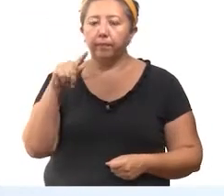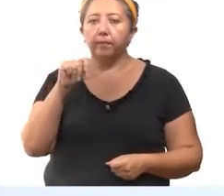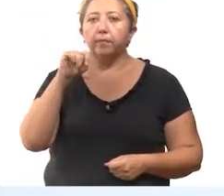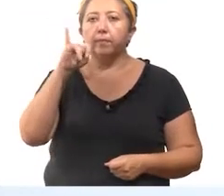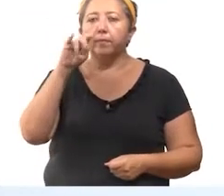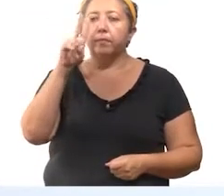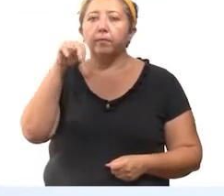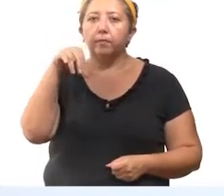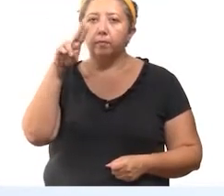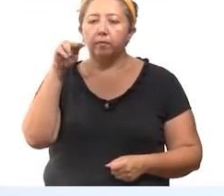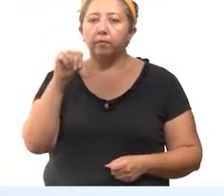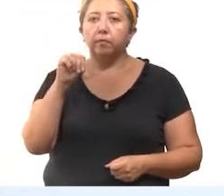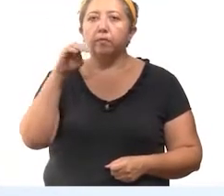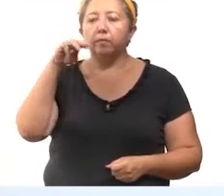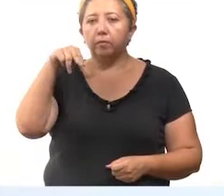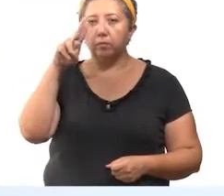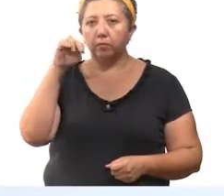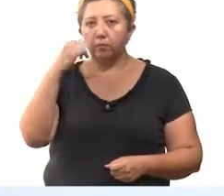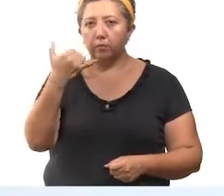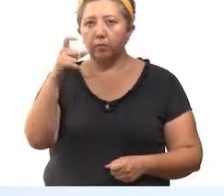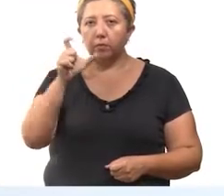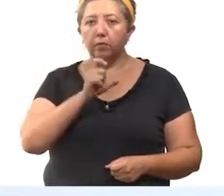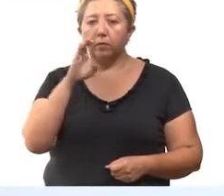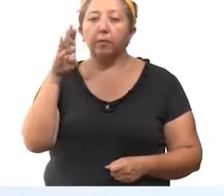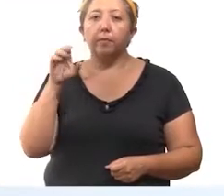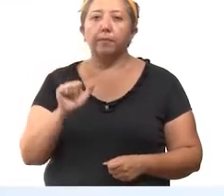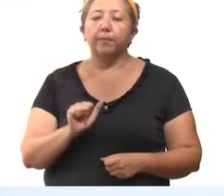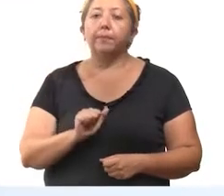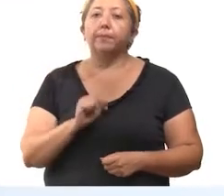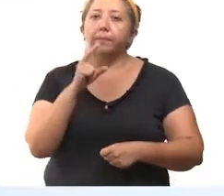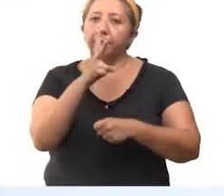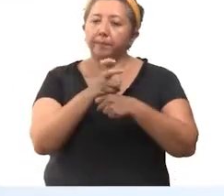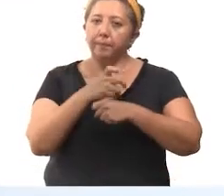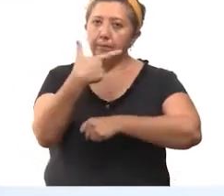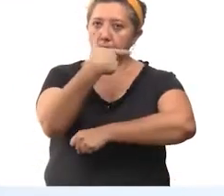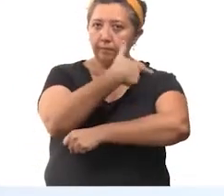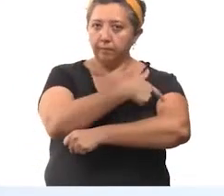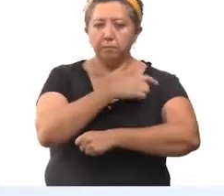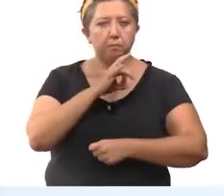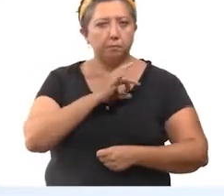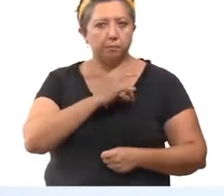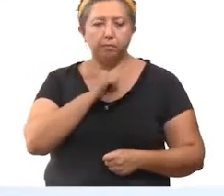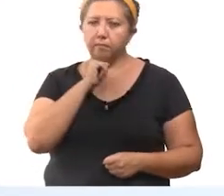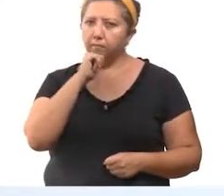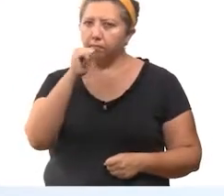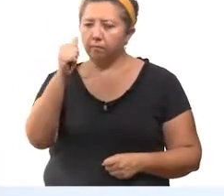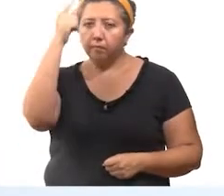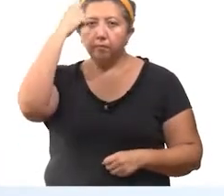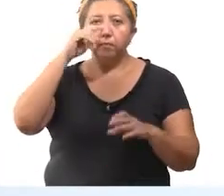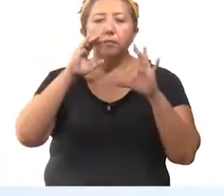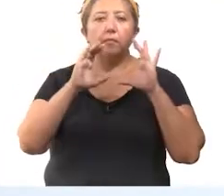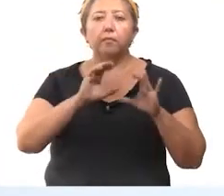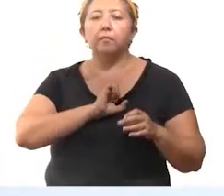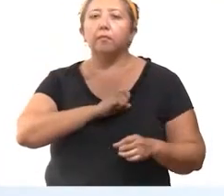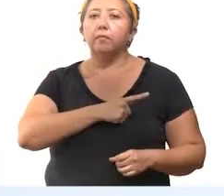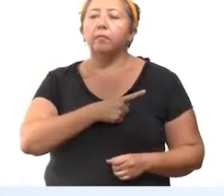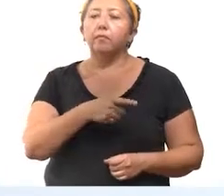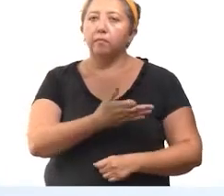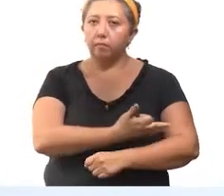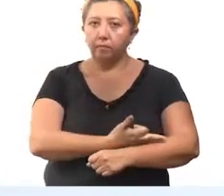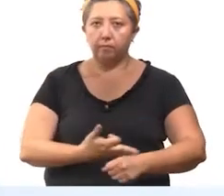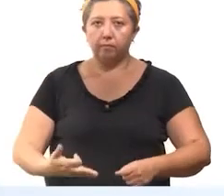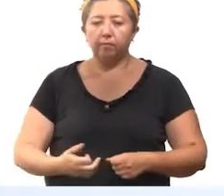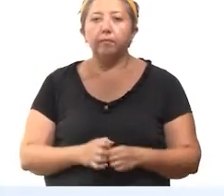Tinum, Jalachó, Muna, Tecó y Yaxcabá. Los invitamos a vacunarse sin temor para proteger nuestra salud y la de nuestras